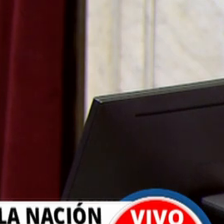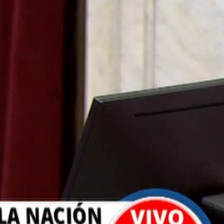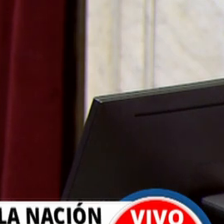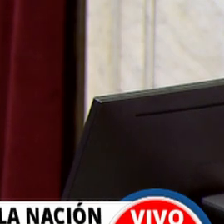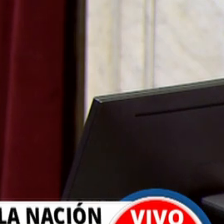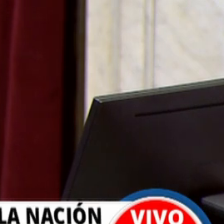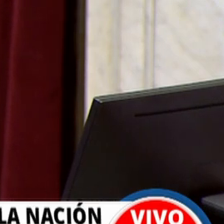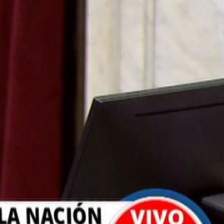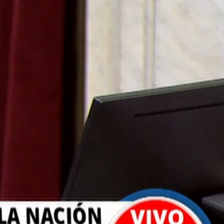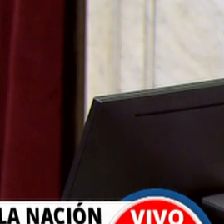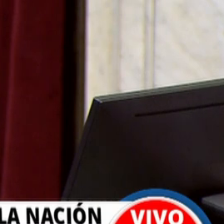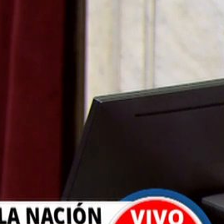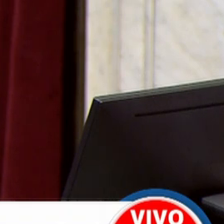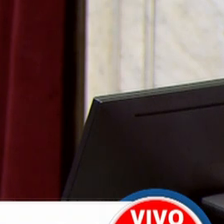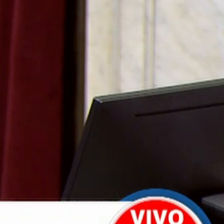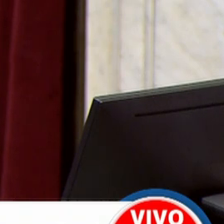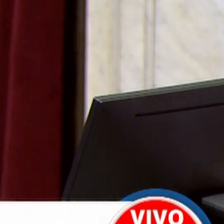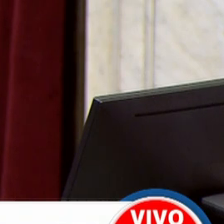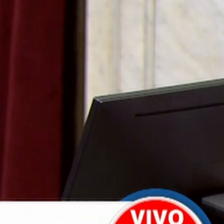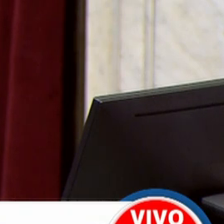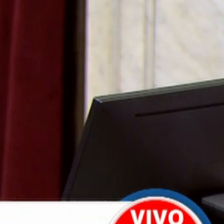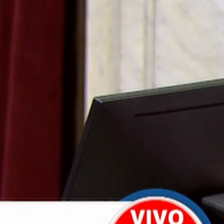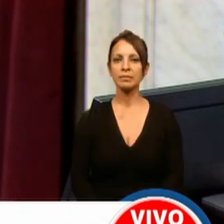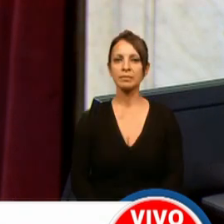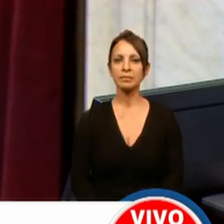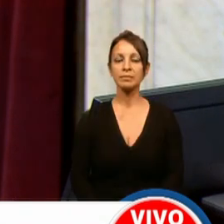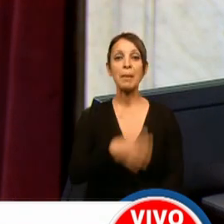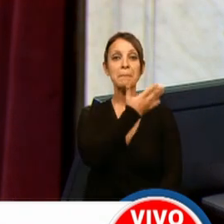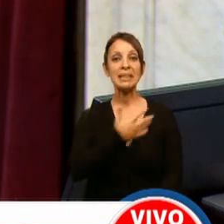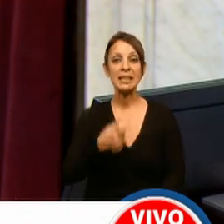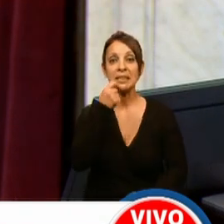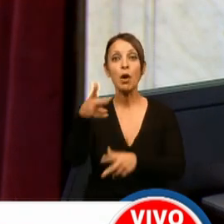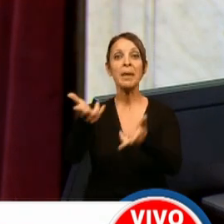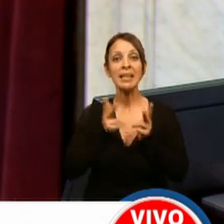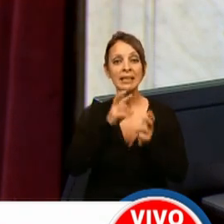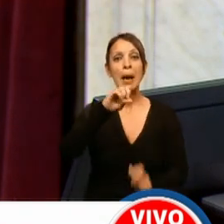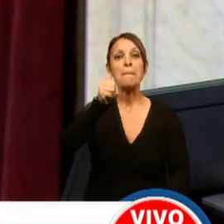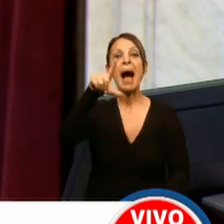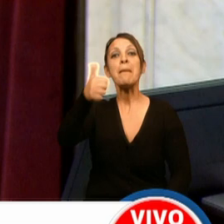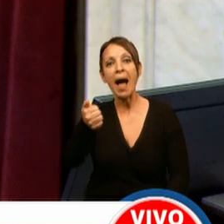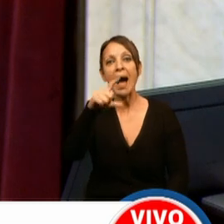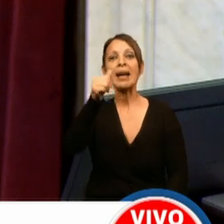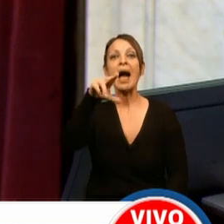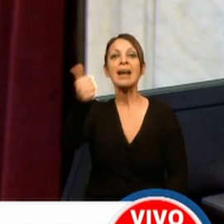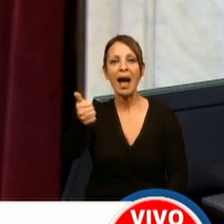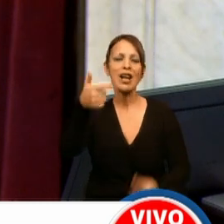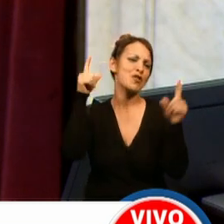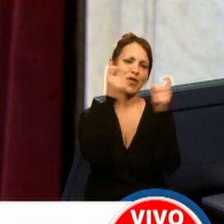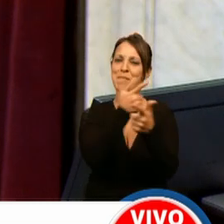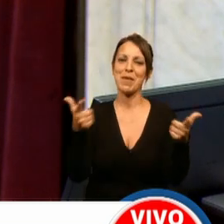pablo carro señor presidente si hoy me dijera pub lacarra no habría ningún problema